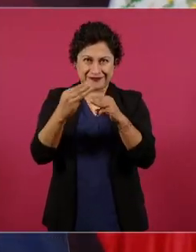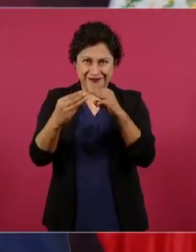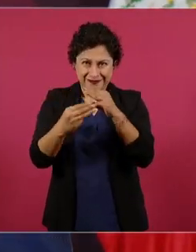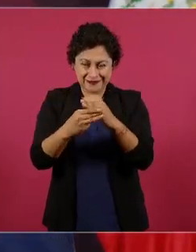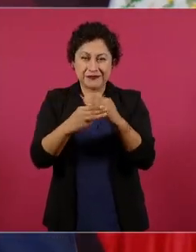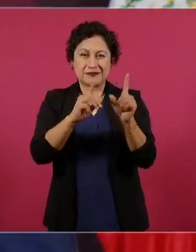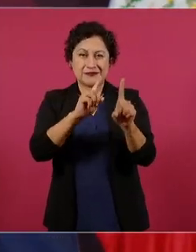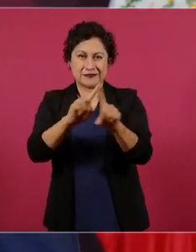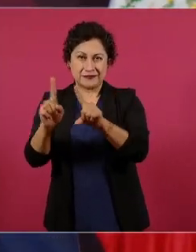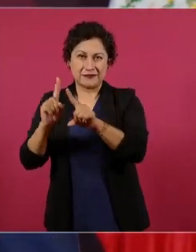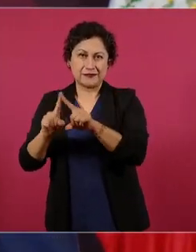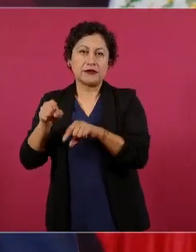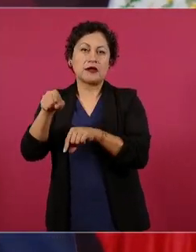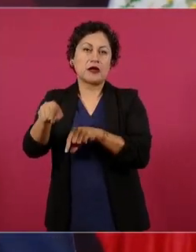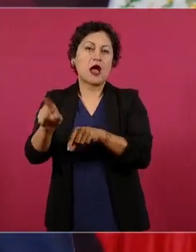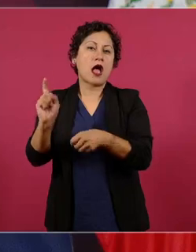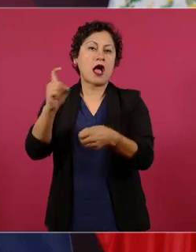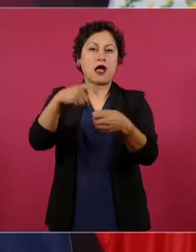que están en los sindicatos